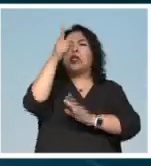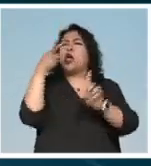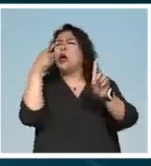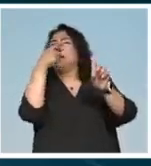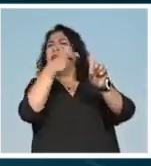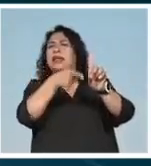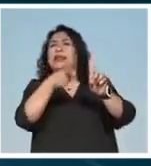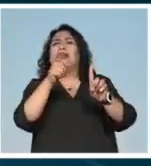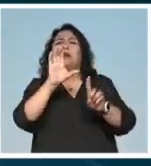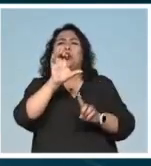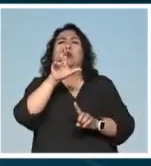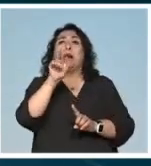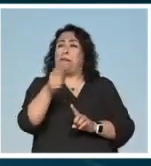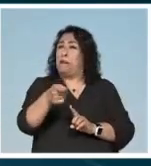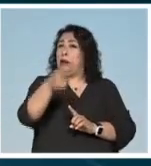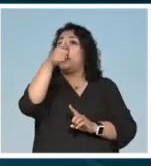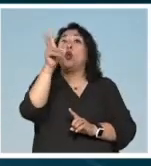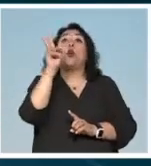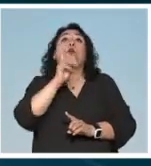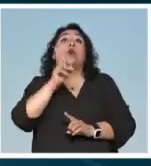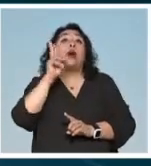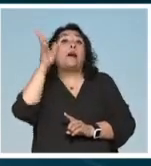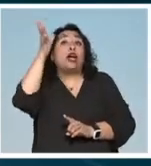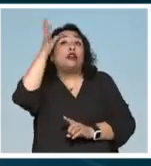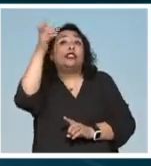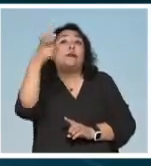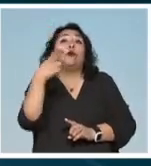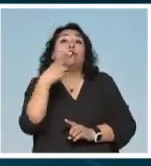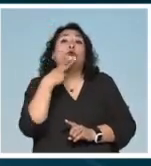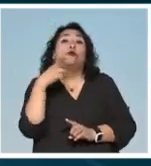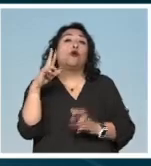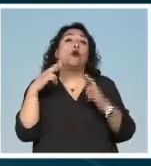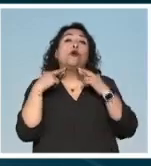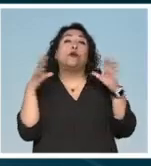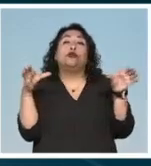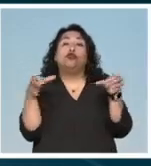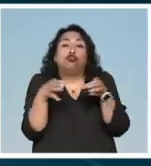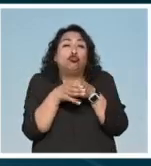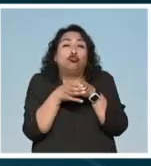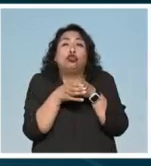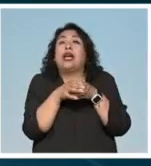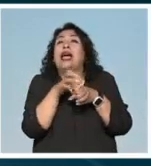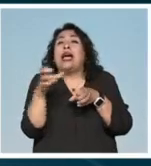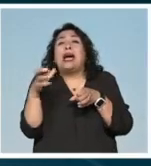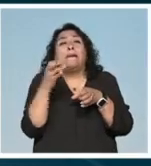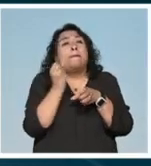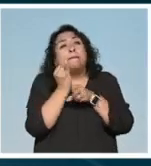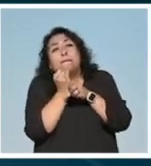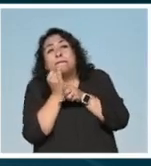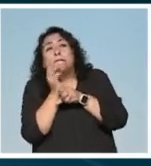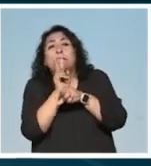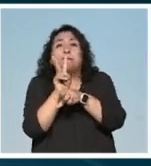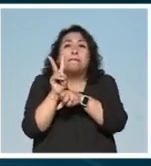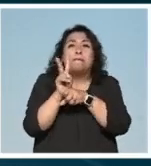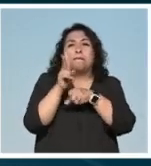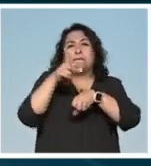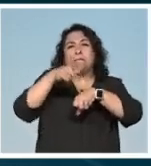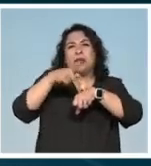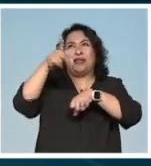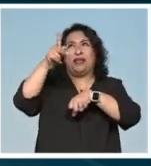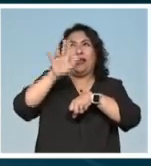de Colmena es ser pionera en probar el concepto de uso de microrobots autónomos en tareas de exploración y minería espacial.